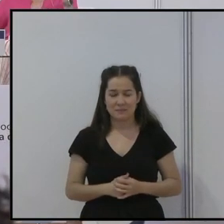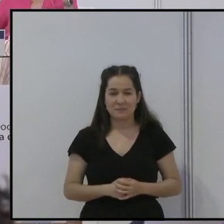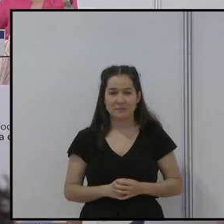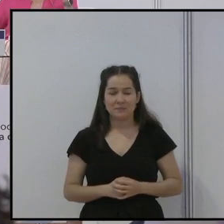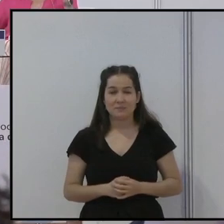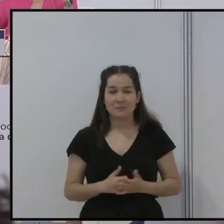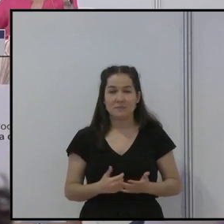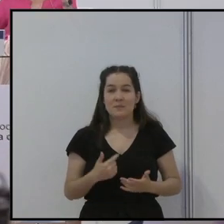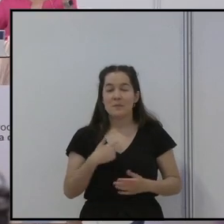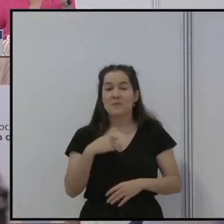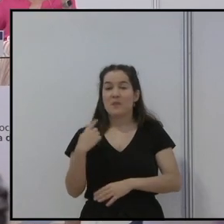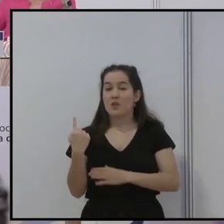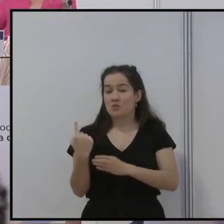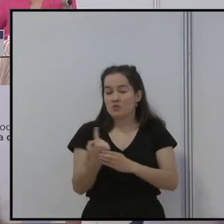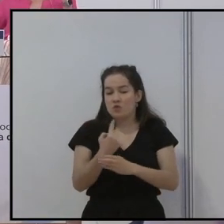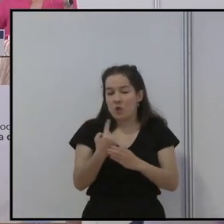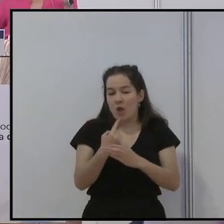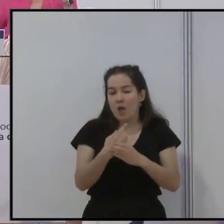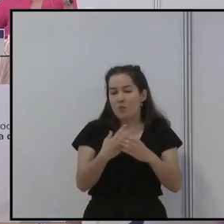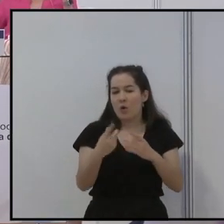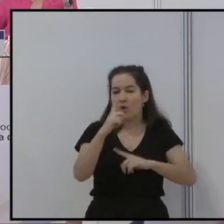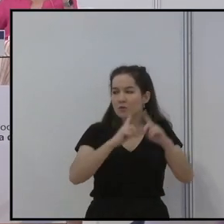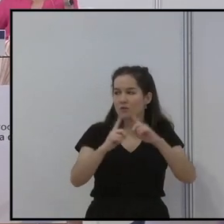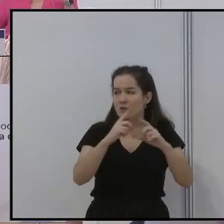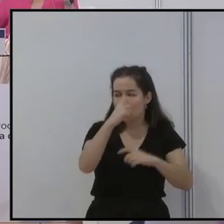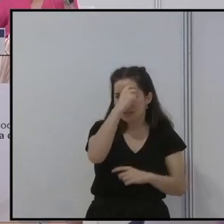soledad después de un trastorno psicótico de cualquier tipo.